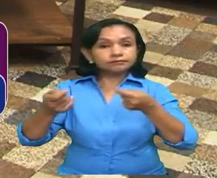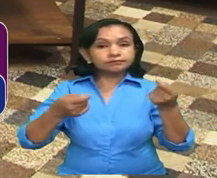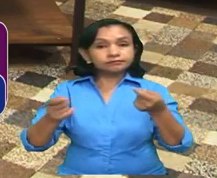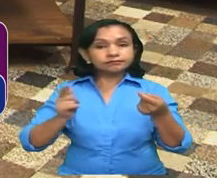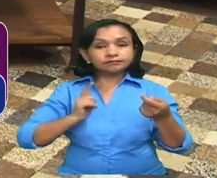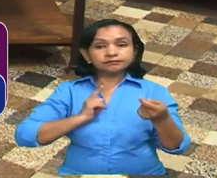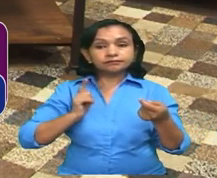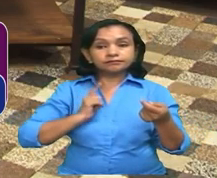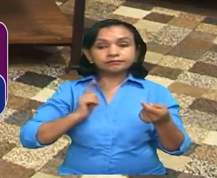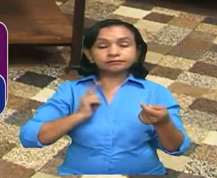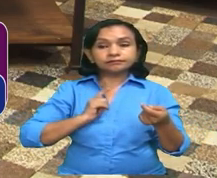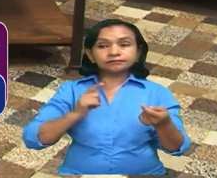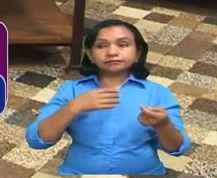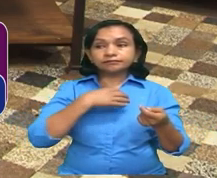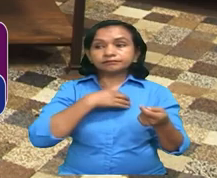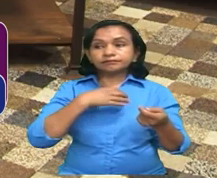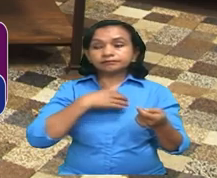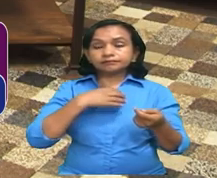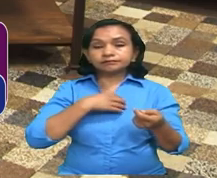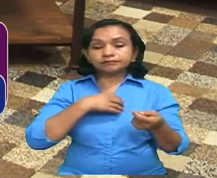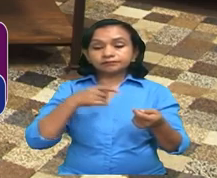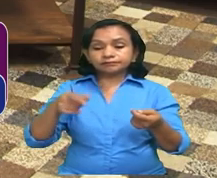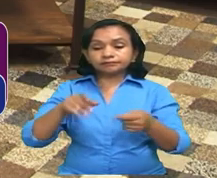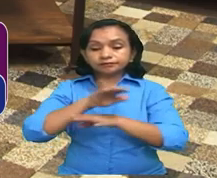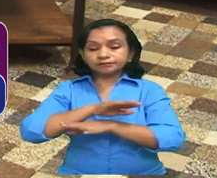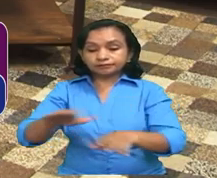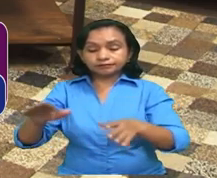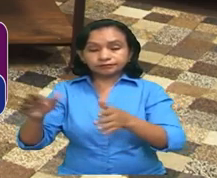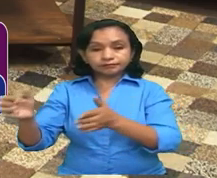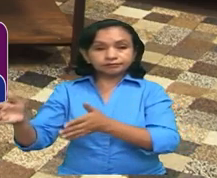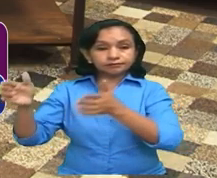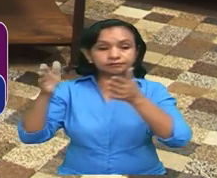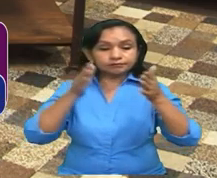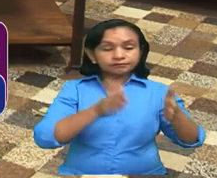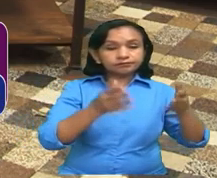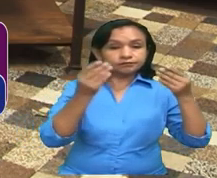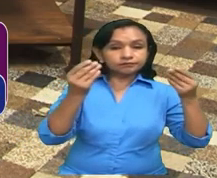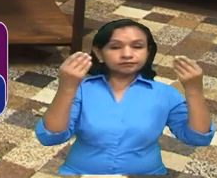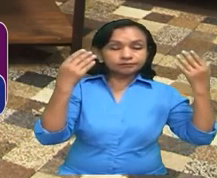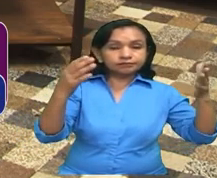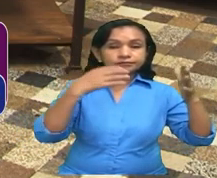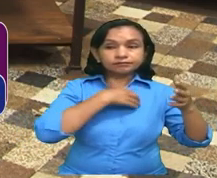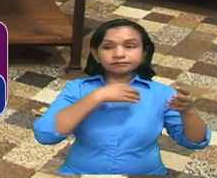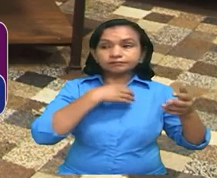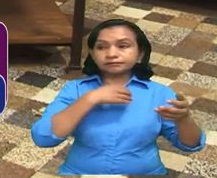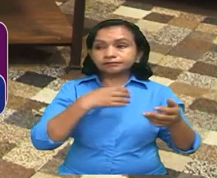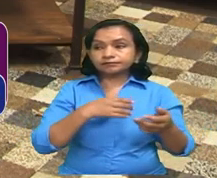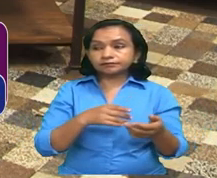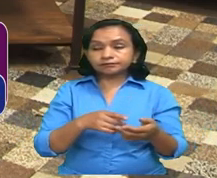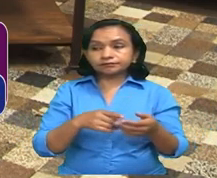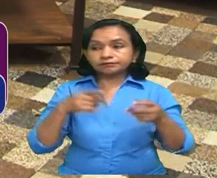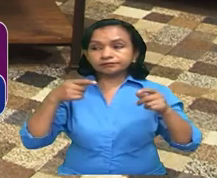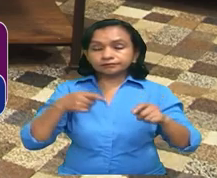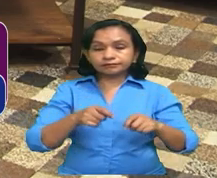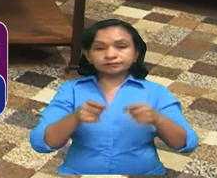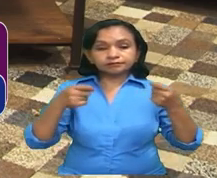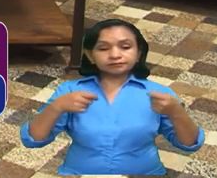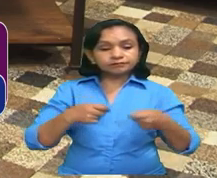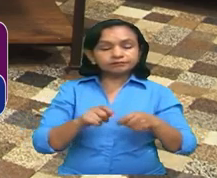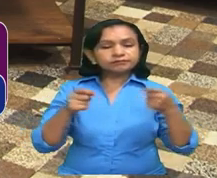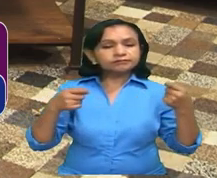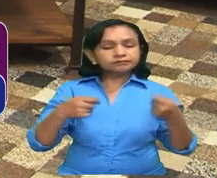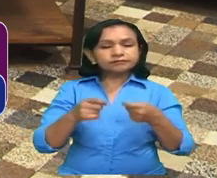hace, aparte de lo que es el tema de la comercialización entre los empresarios y los mayoristas y lo que era la apertura al público, en